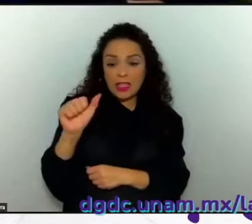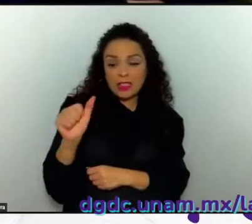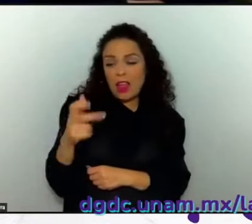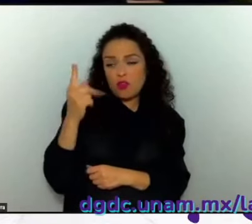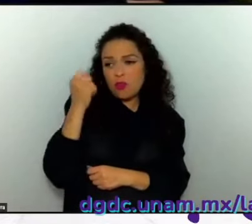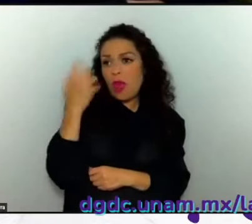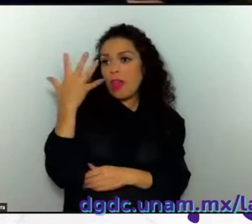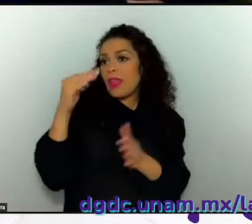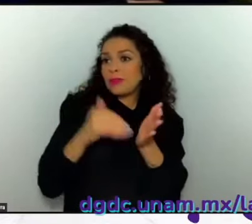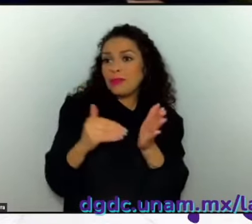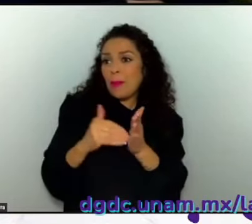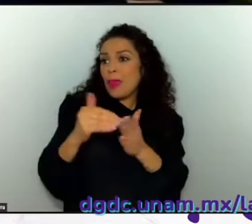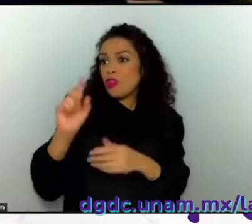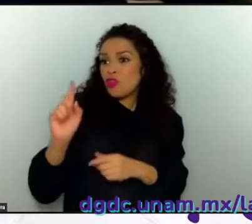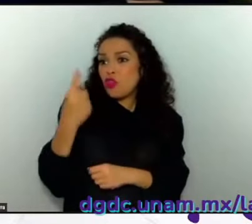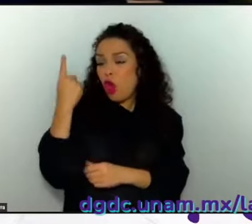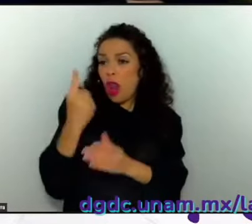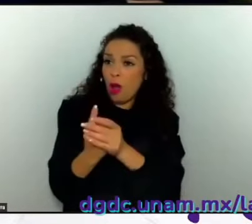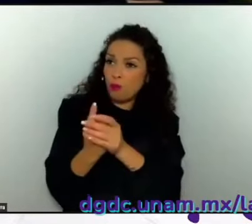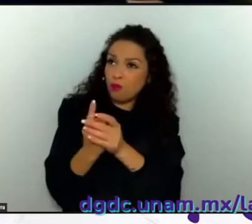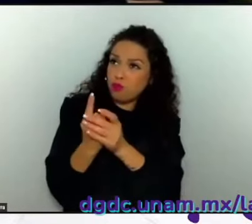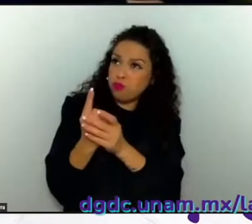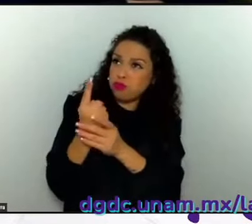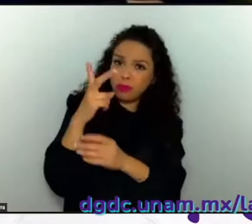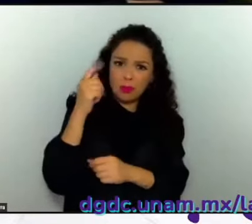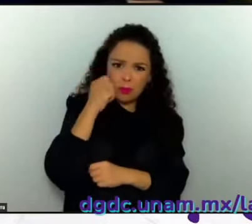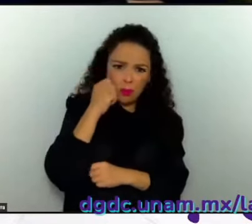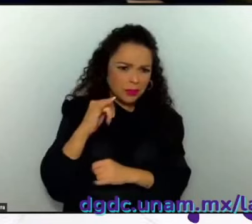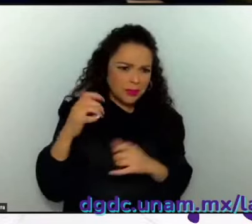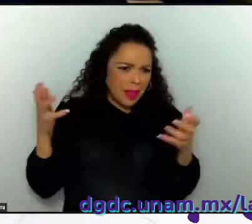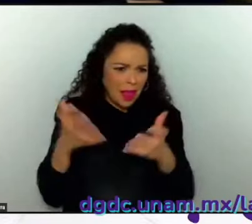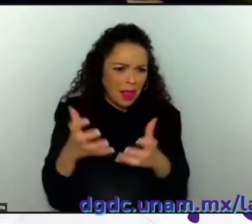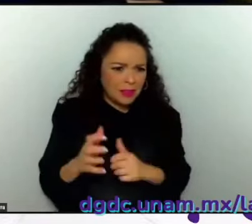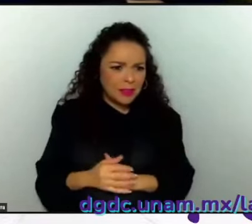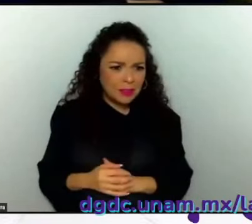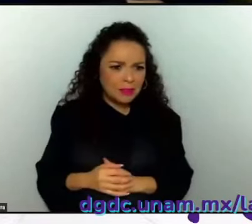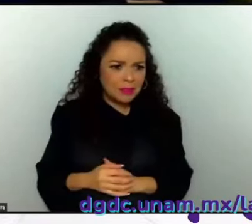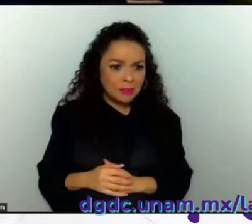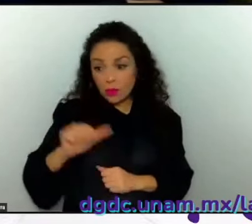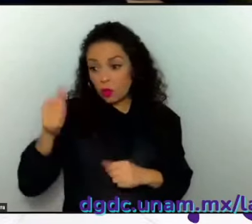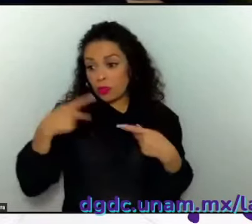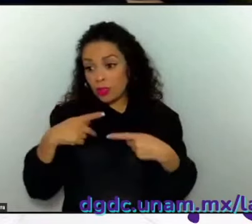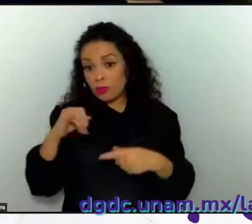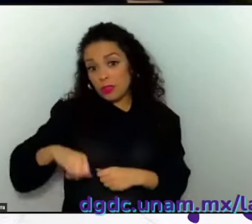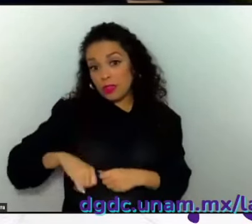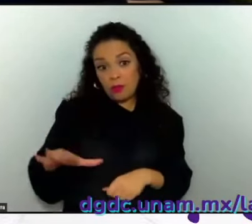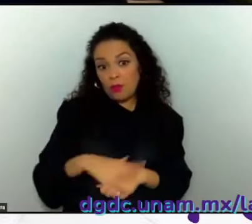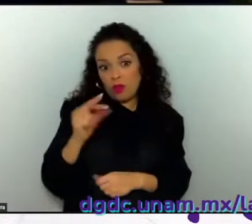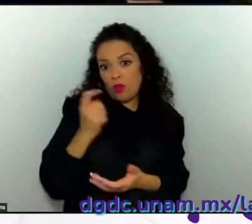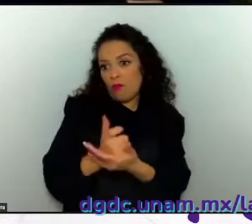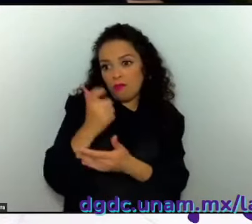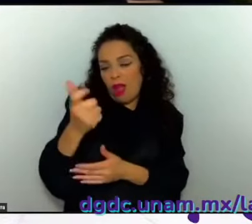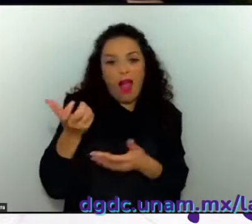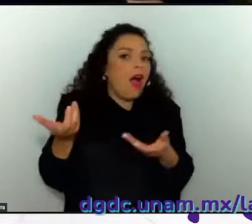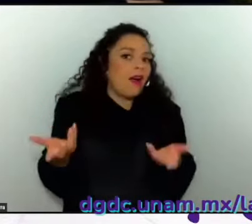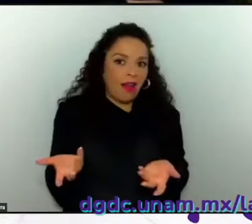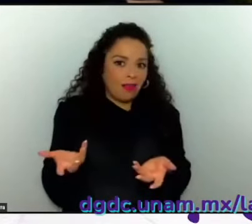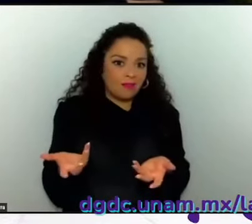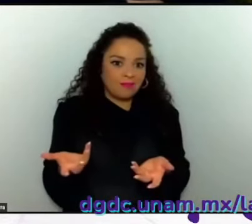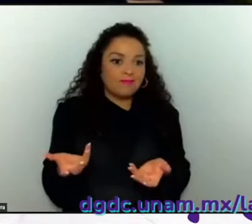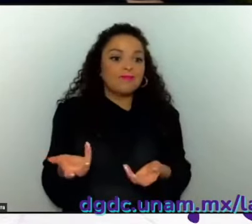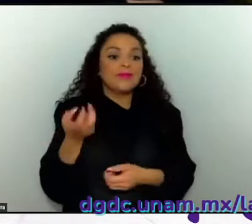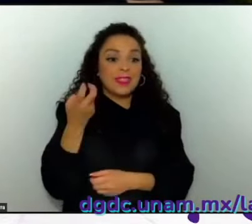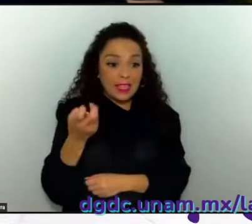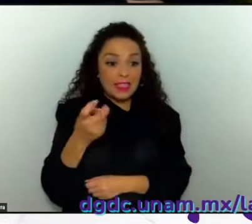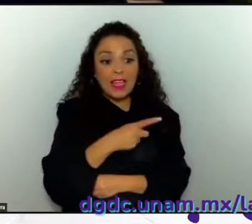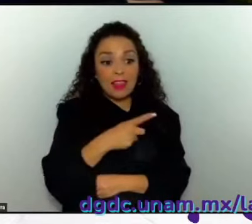mil millones de dólares mandar un cohete. Pues lo manda ya. En cambio, Elon Musk sí le importa porque nadie lo va a pagar. Entonces, él tiene que hacer que los cohetes